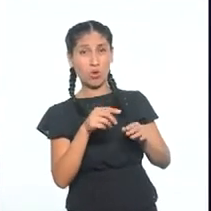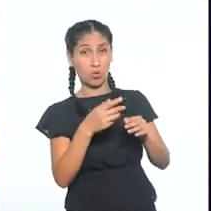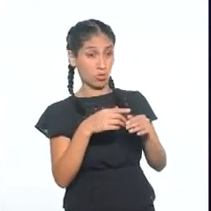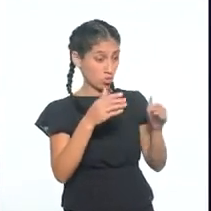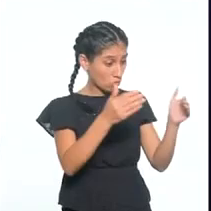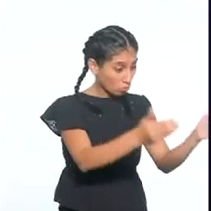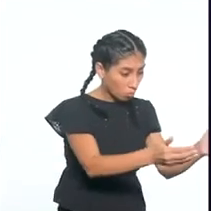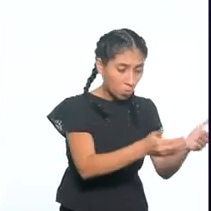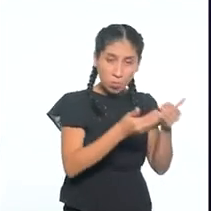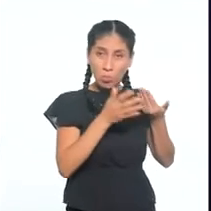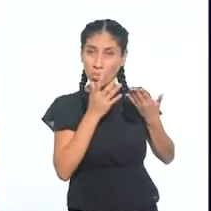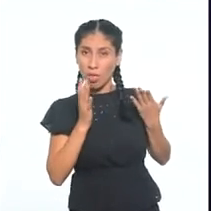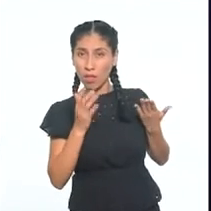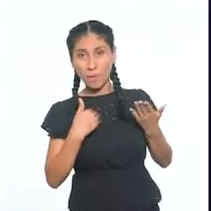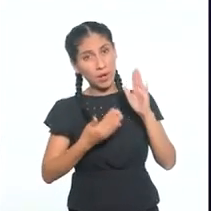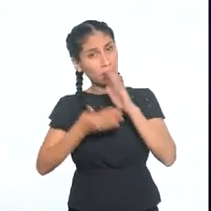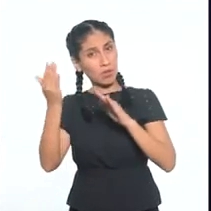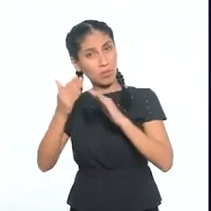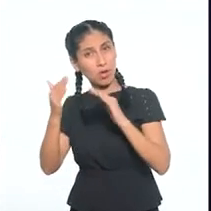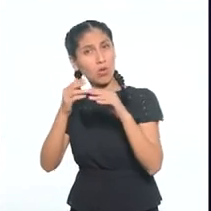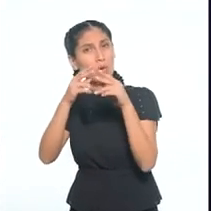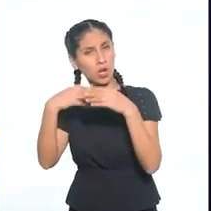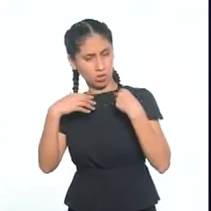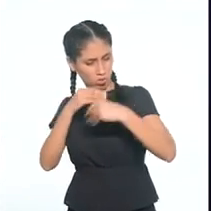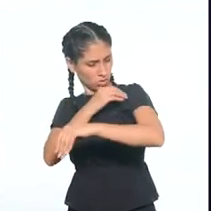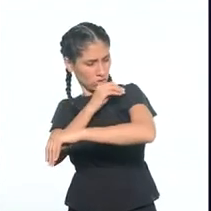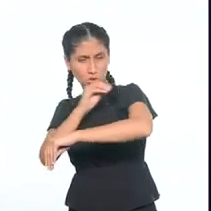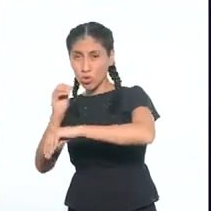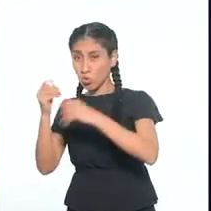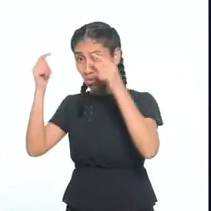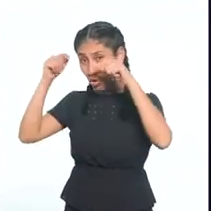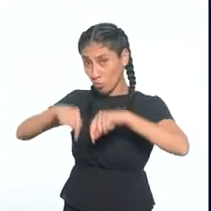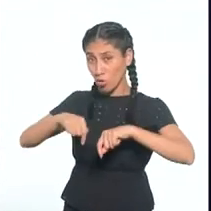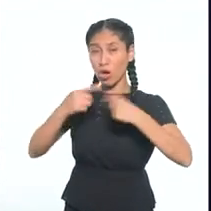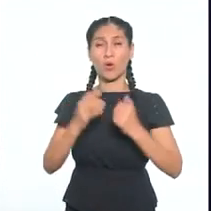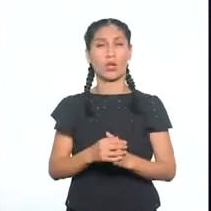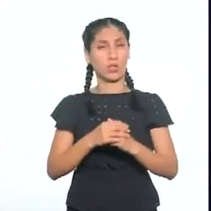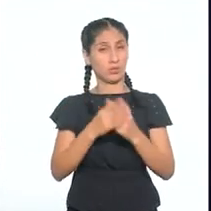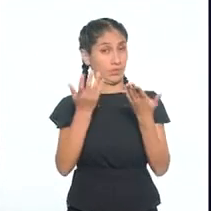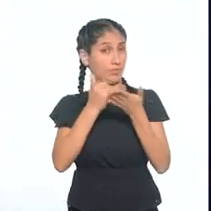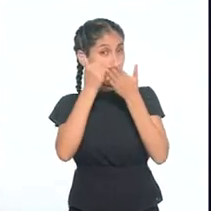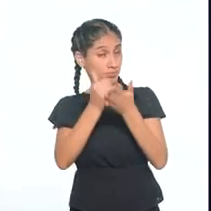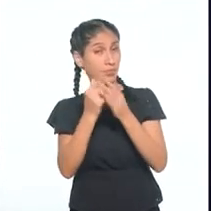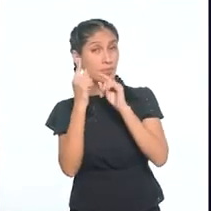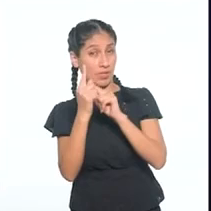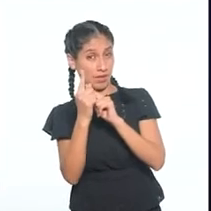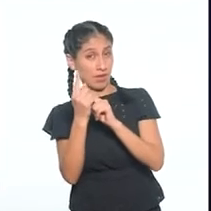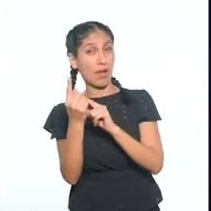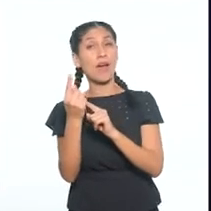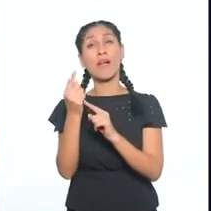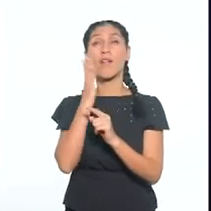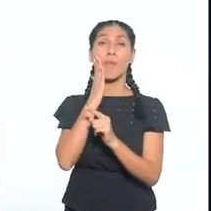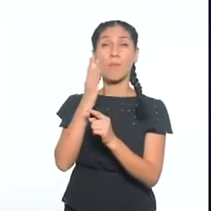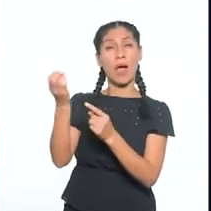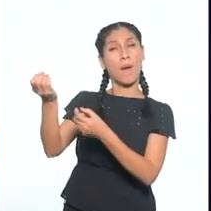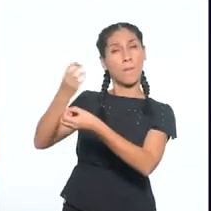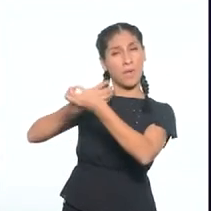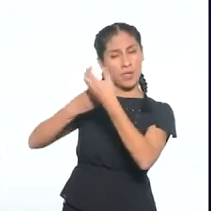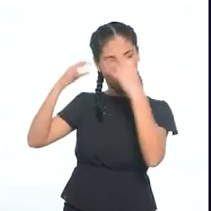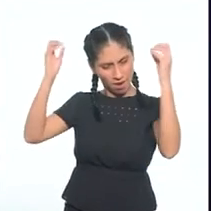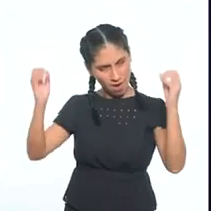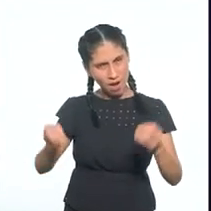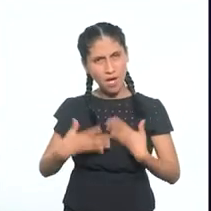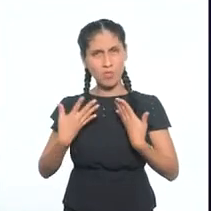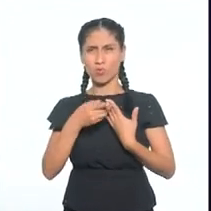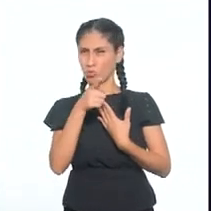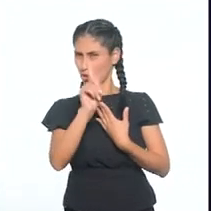y no lo hubiera recogido para llevarlo a que lo curen como lo estoy haciendo es ella la que me da ánimos no